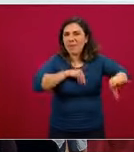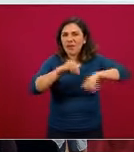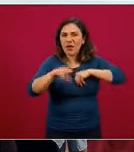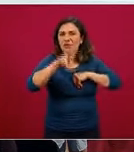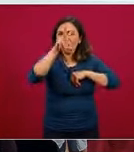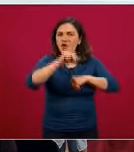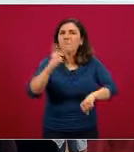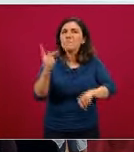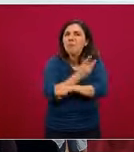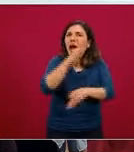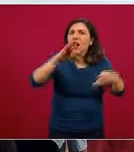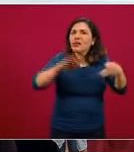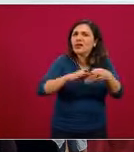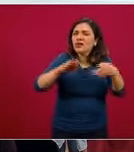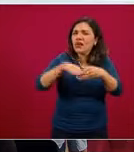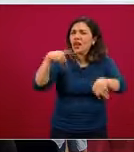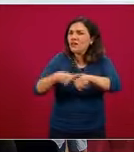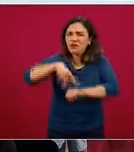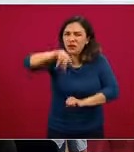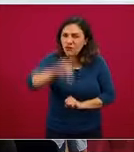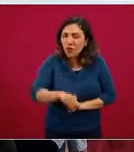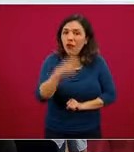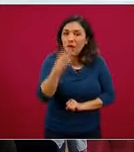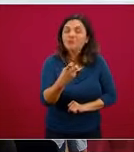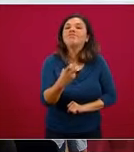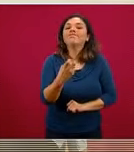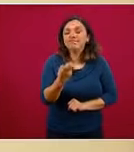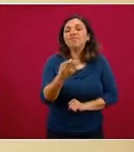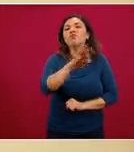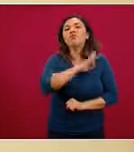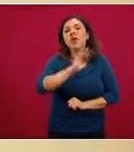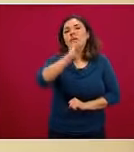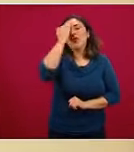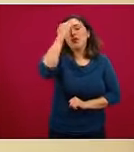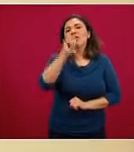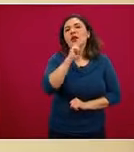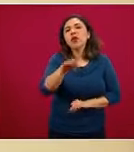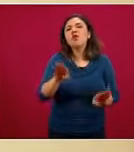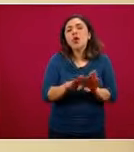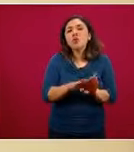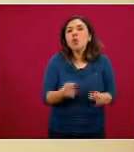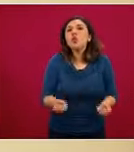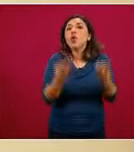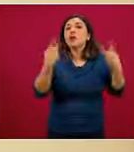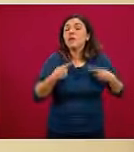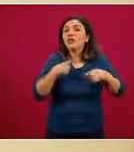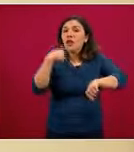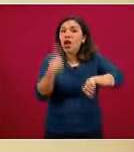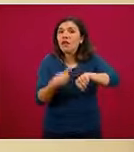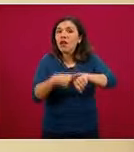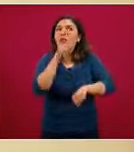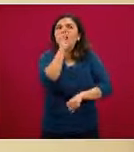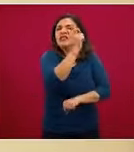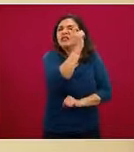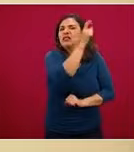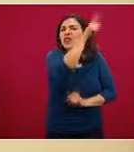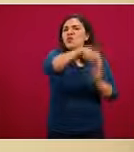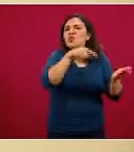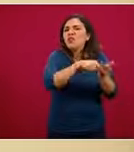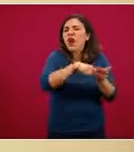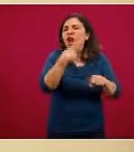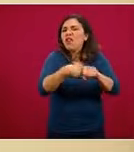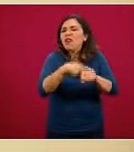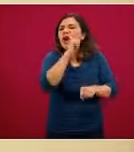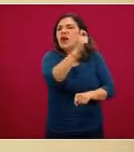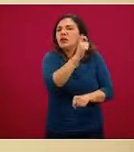y de ocurrencia de enfermedades, y por ende también poder conocer la carga de enfermedad o cómo se está comportando la